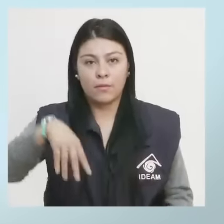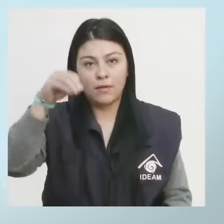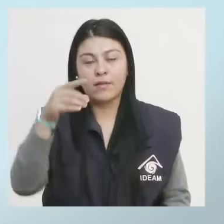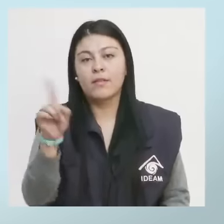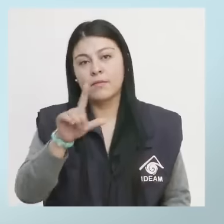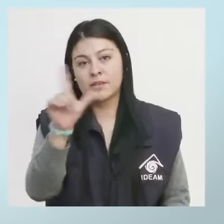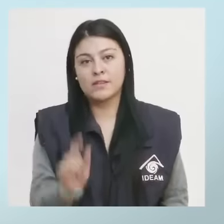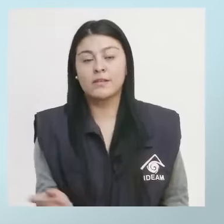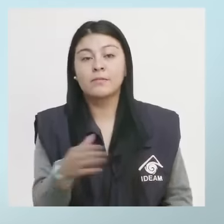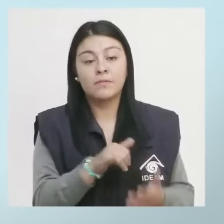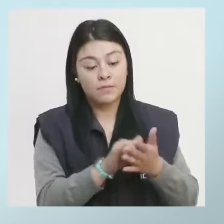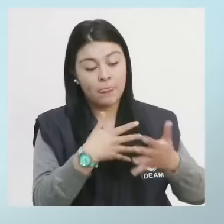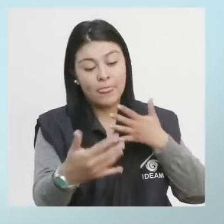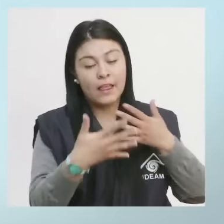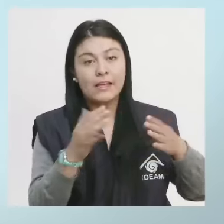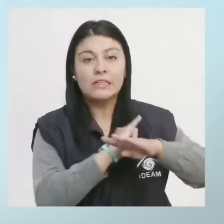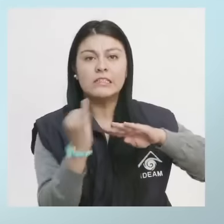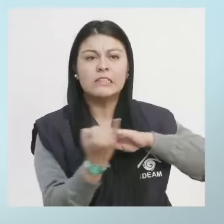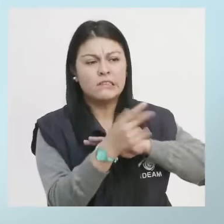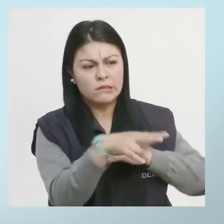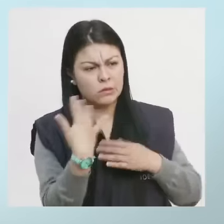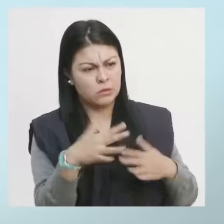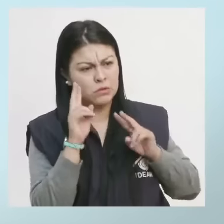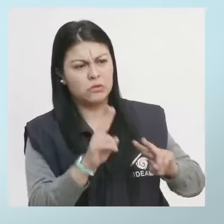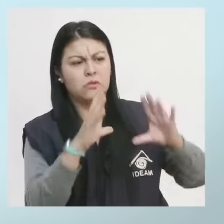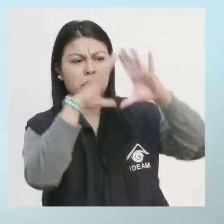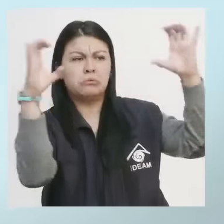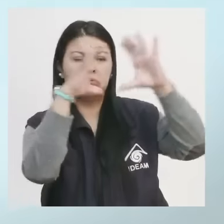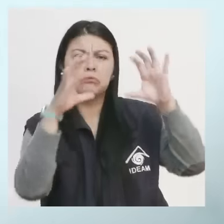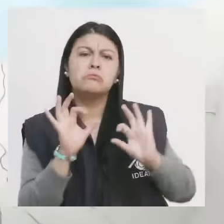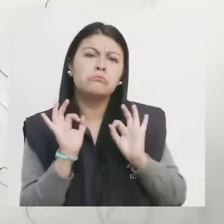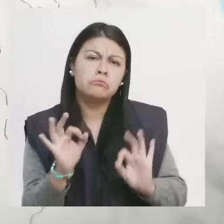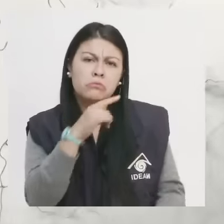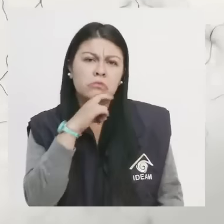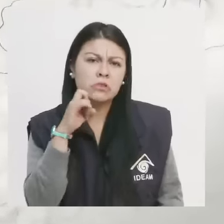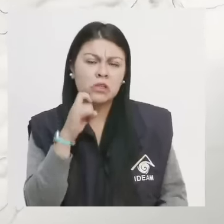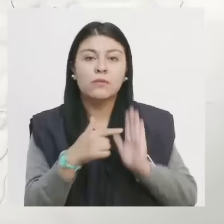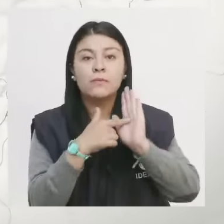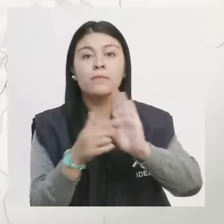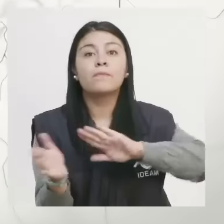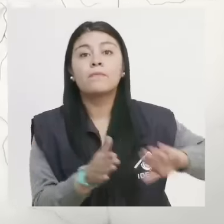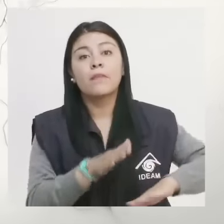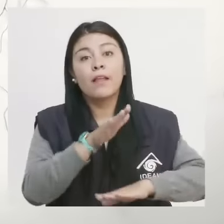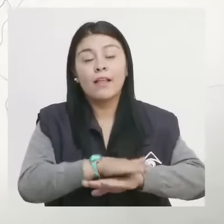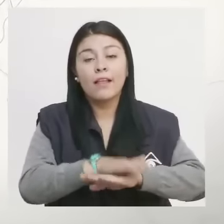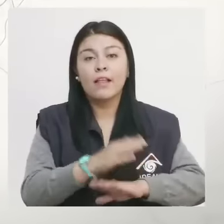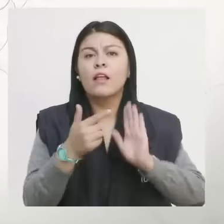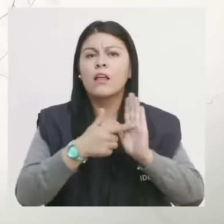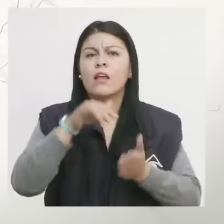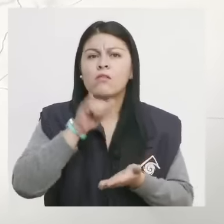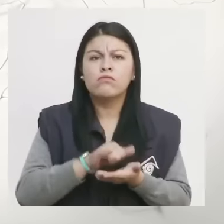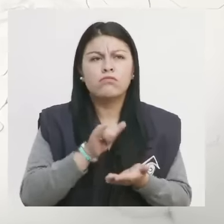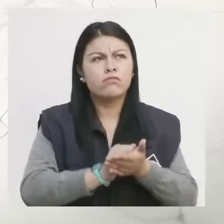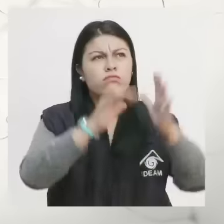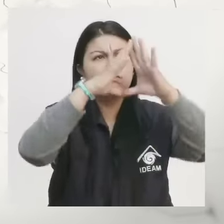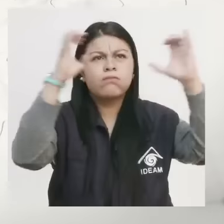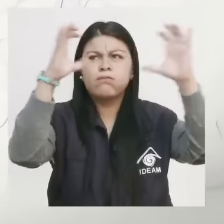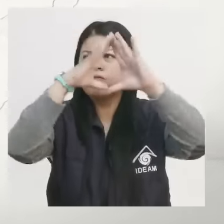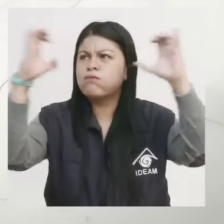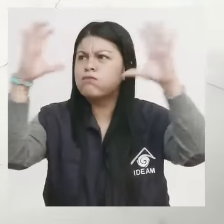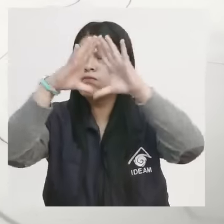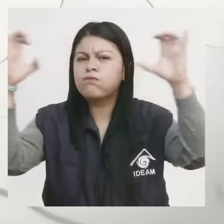islas también se ve gran nubosidad, pero con tiempo seco en los alrededores. En horas de la tarde persistirán las nubes densas con precipitaciones entre